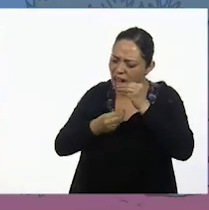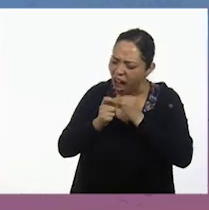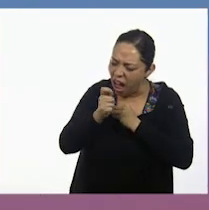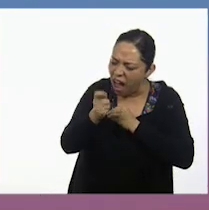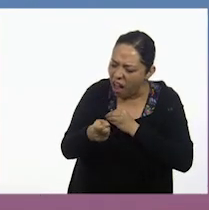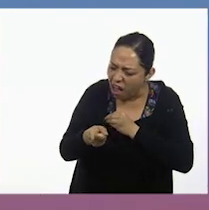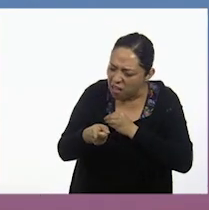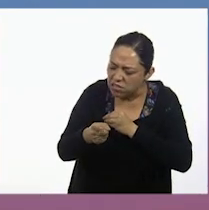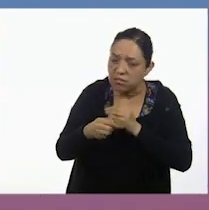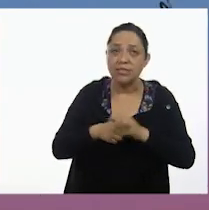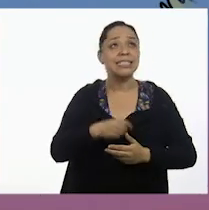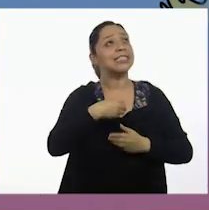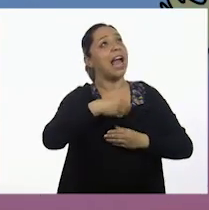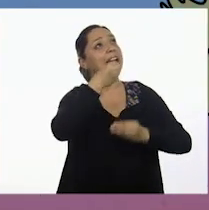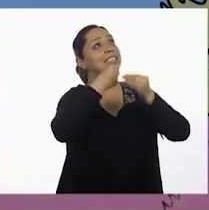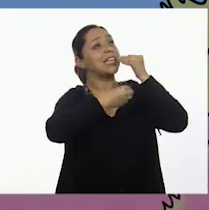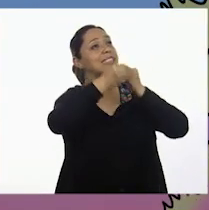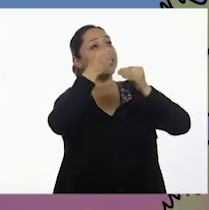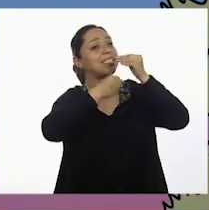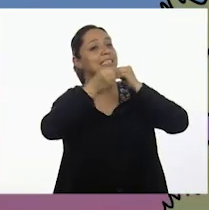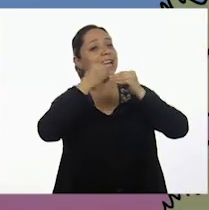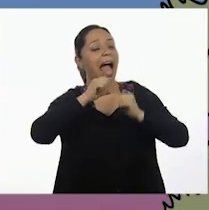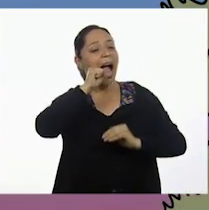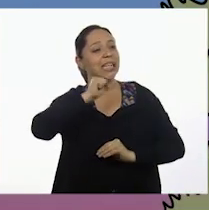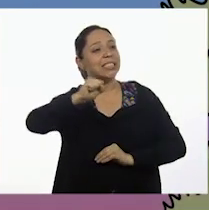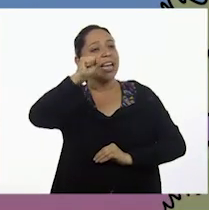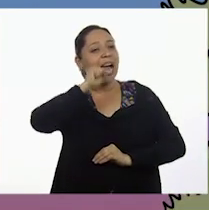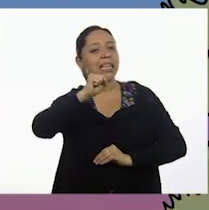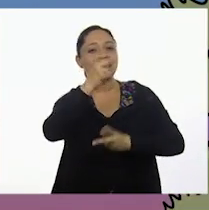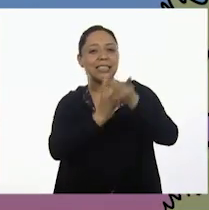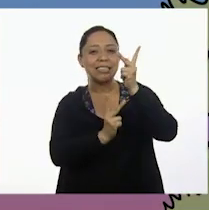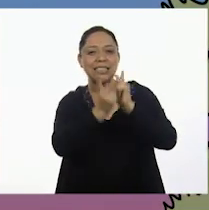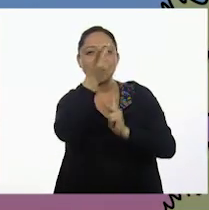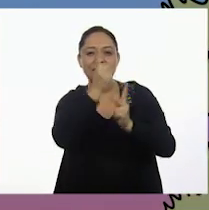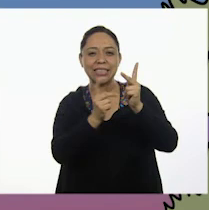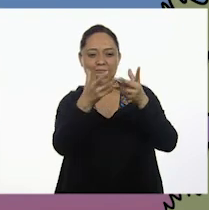preguntó. Estoy comiendo zacate. ¿Quieres un poco?